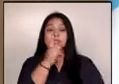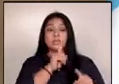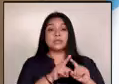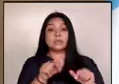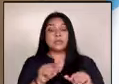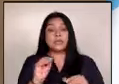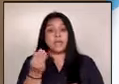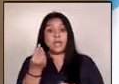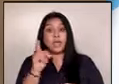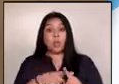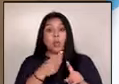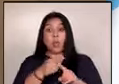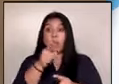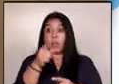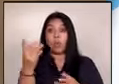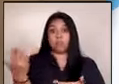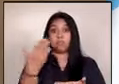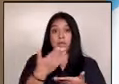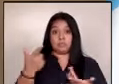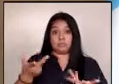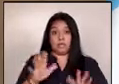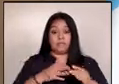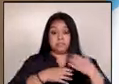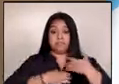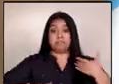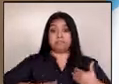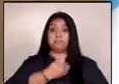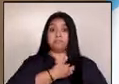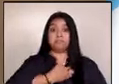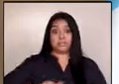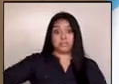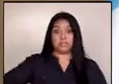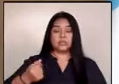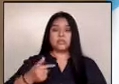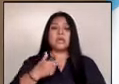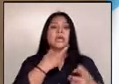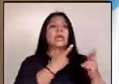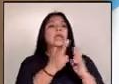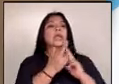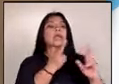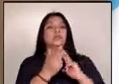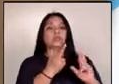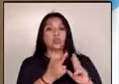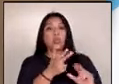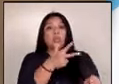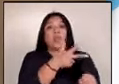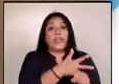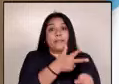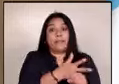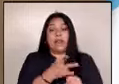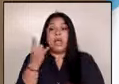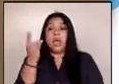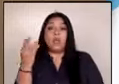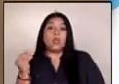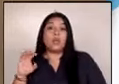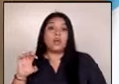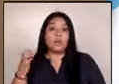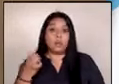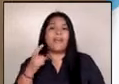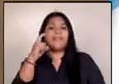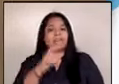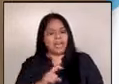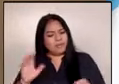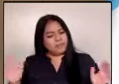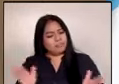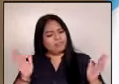cuando se estuvieron en la presidencia las relaciones entre Guatemala y la Unión Europea debían florecer y